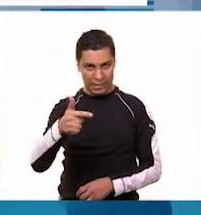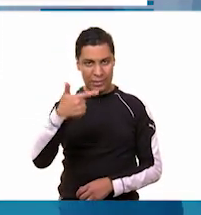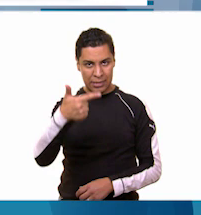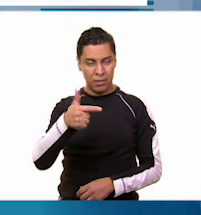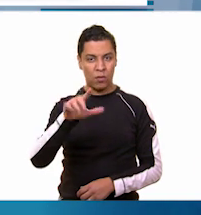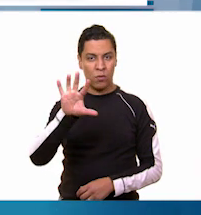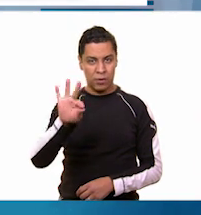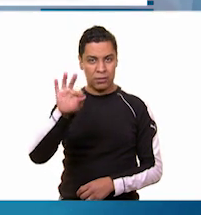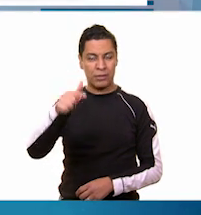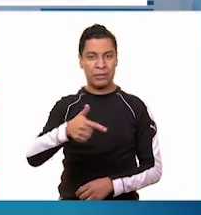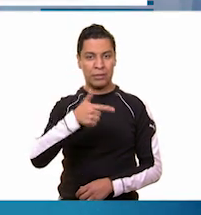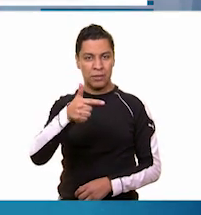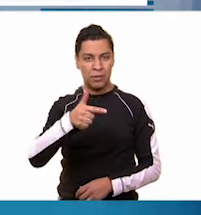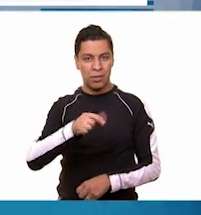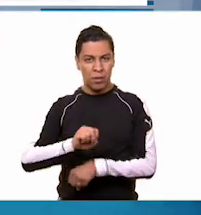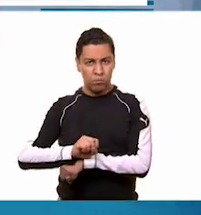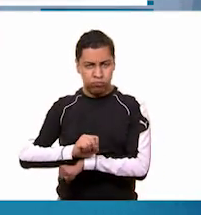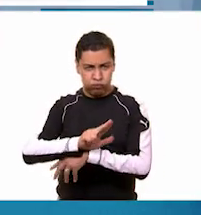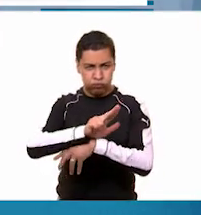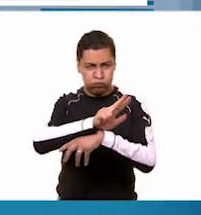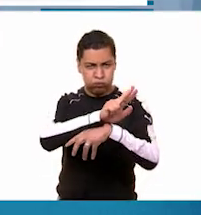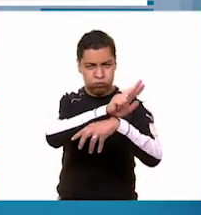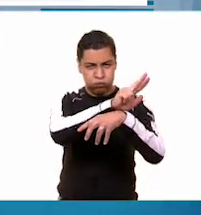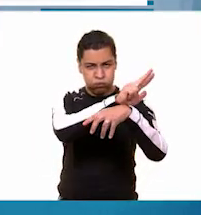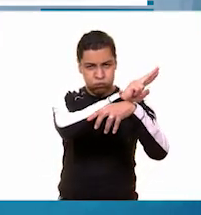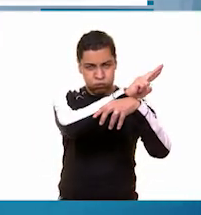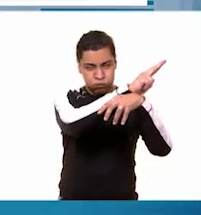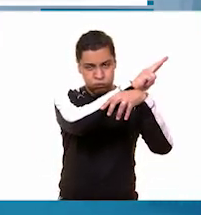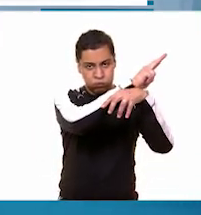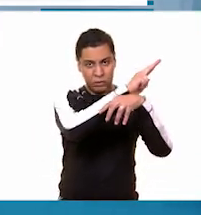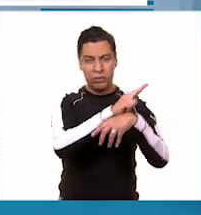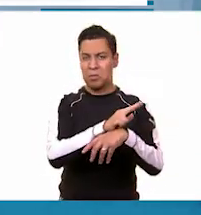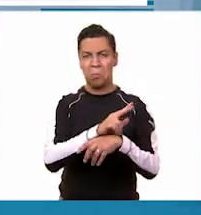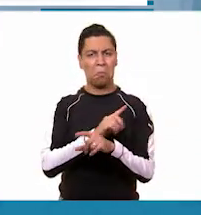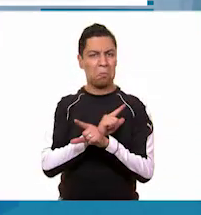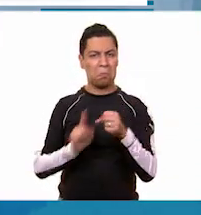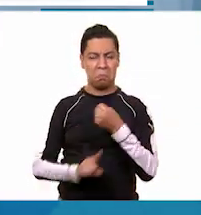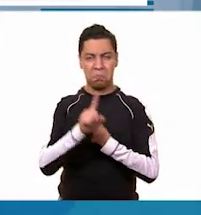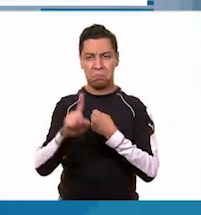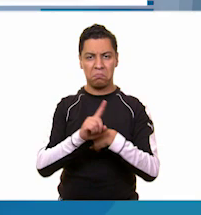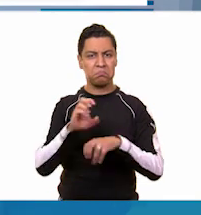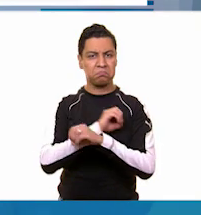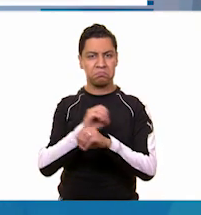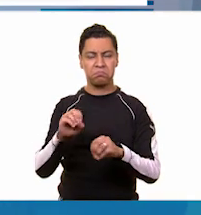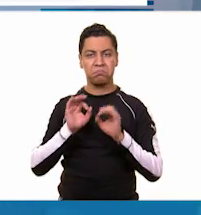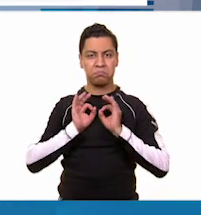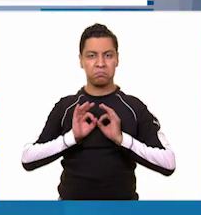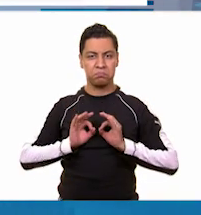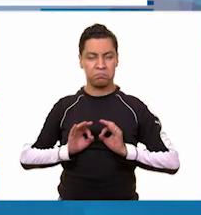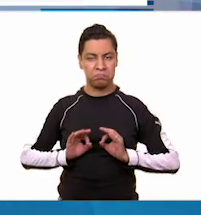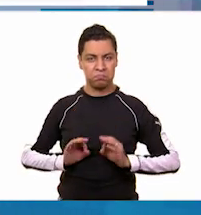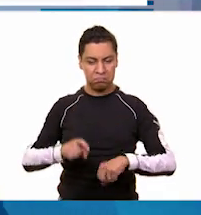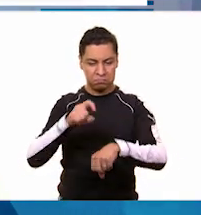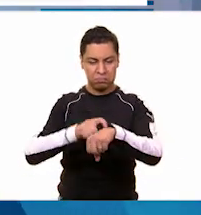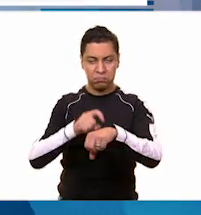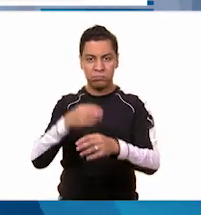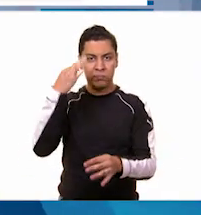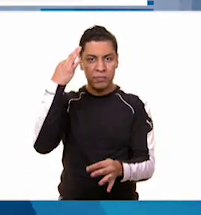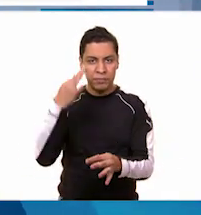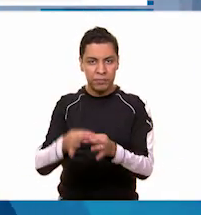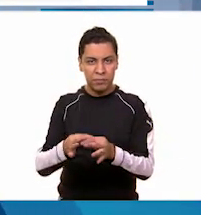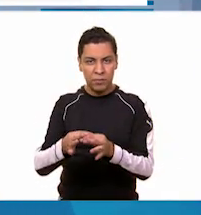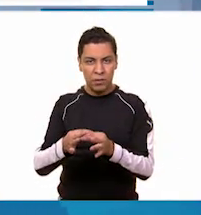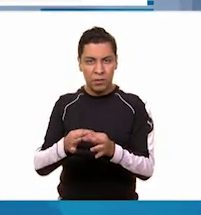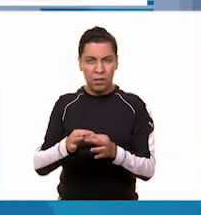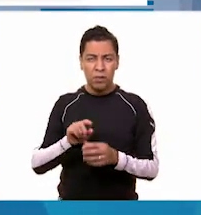El despegue se realizó sin inconvenientes, unos pocos minutos después del horario de salida previsto. El traslado del